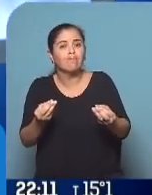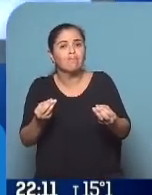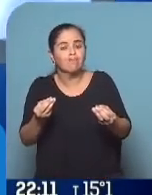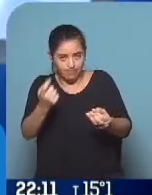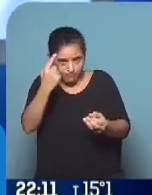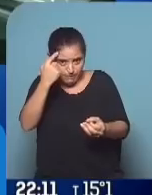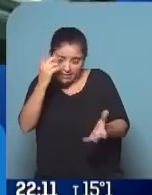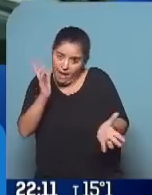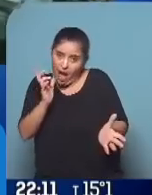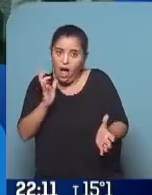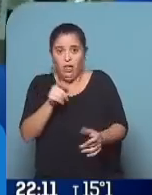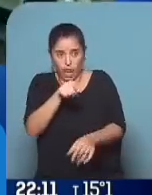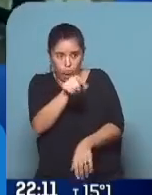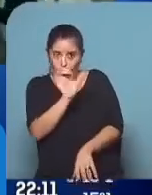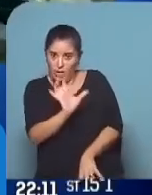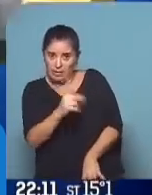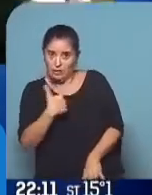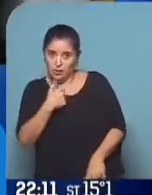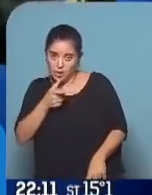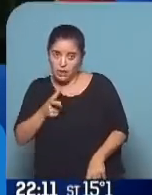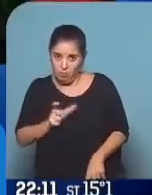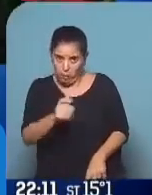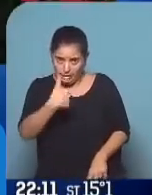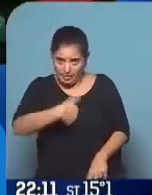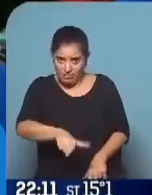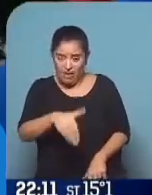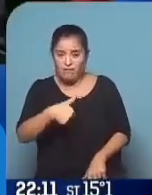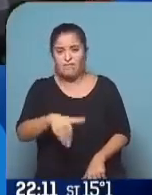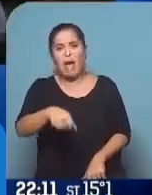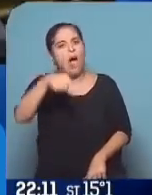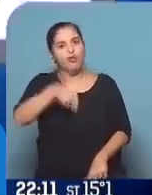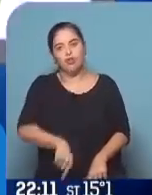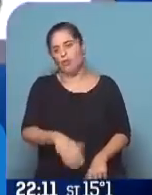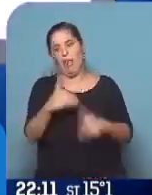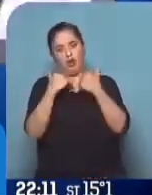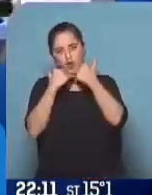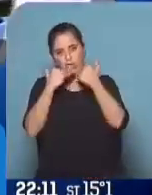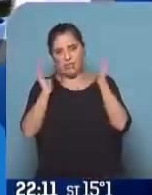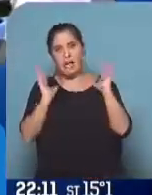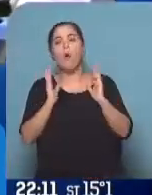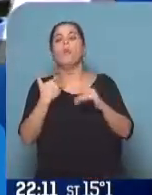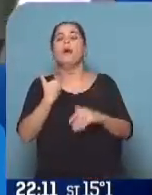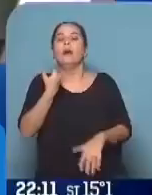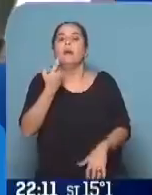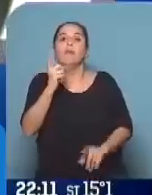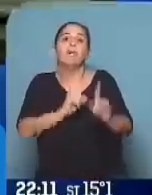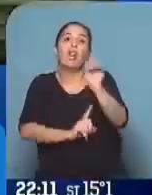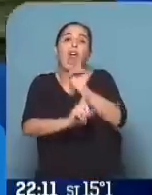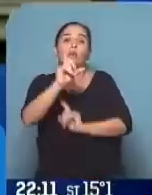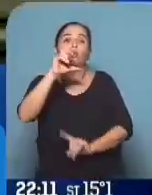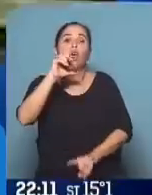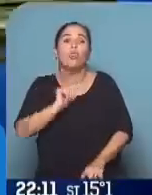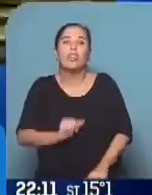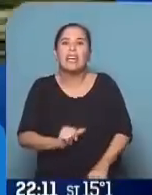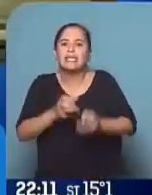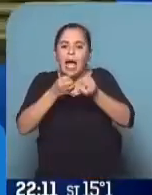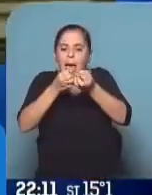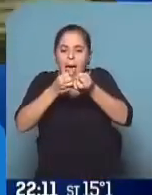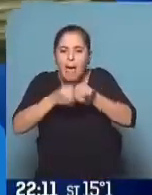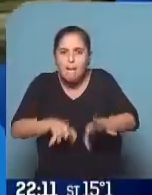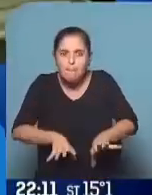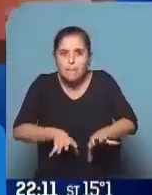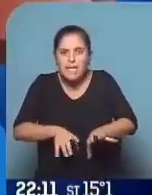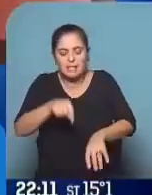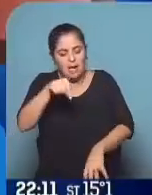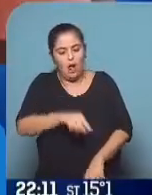esa respuesta? Se sabrá en los próximos días, porque las medidas en rigor entrarán en vigor en un par